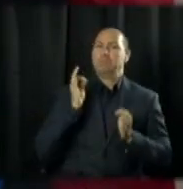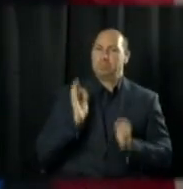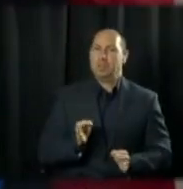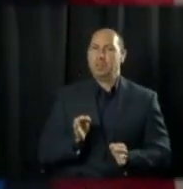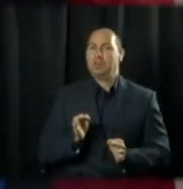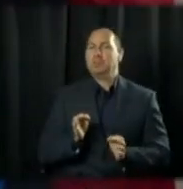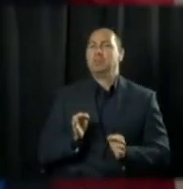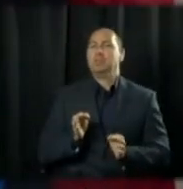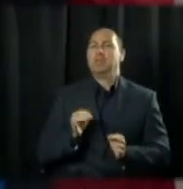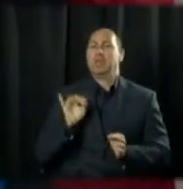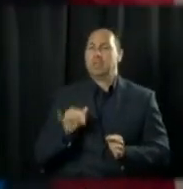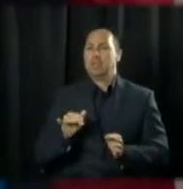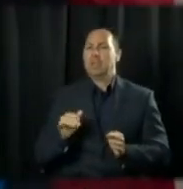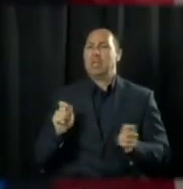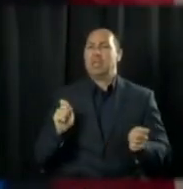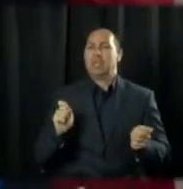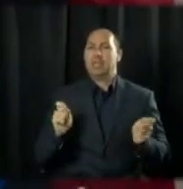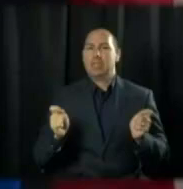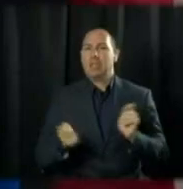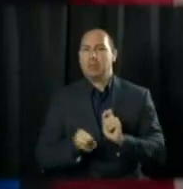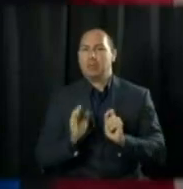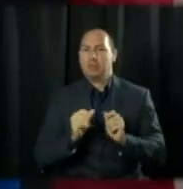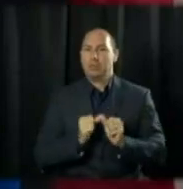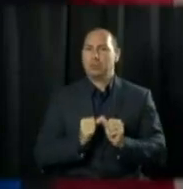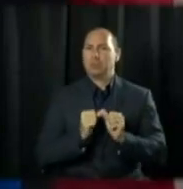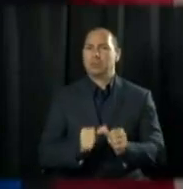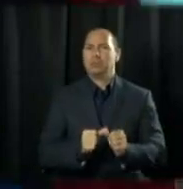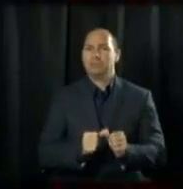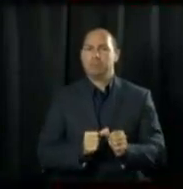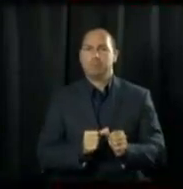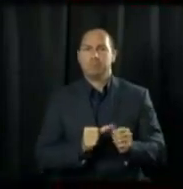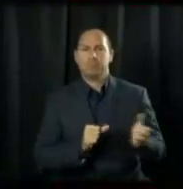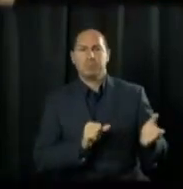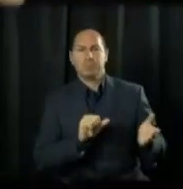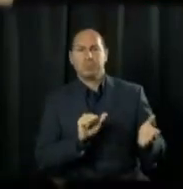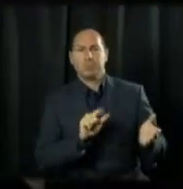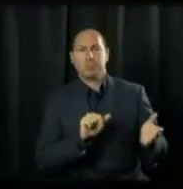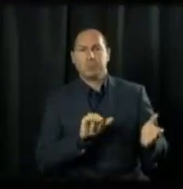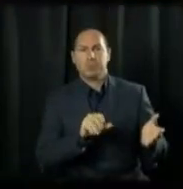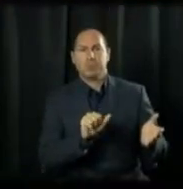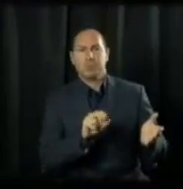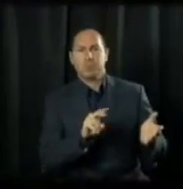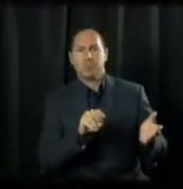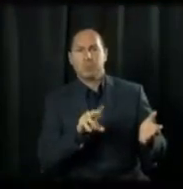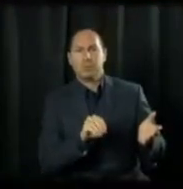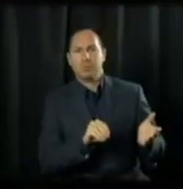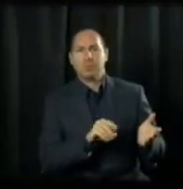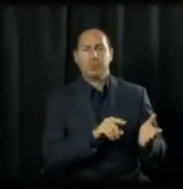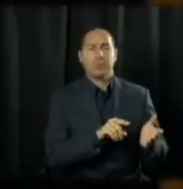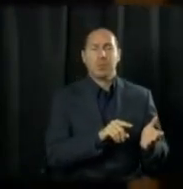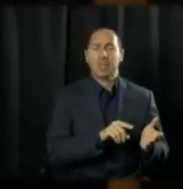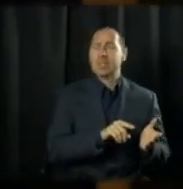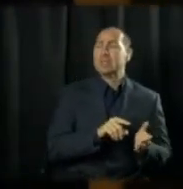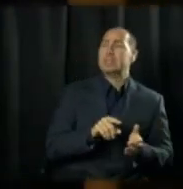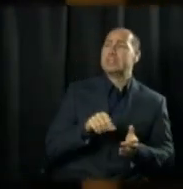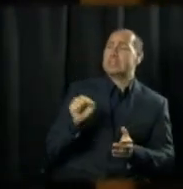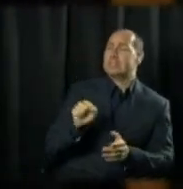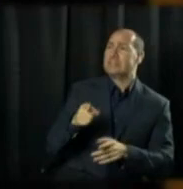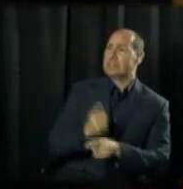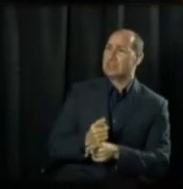confianza viene de que esta confianza, de que esta transformación va a continuar. Alejandro, no, si eso es correcto. Las proyecciones en términos de